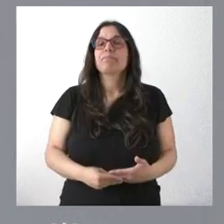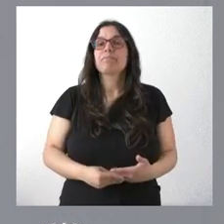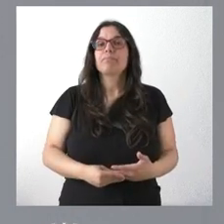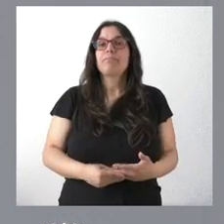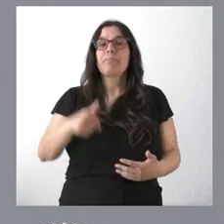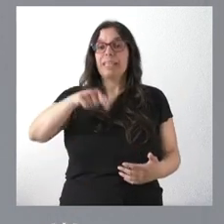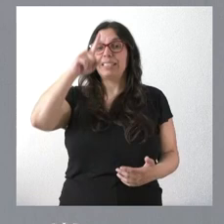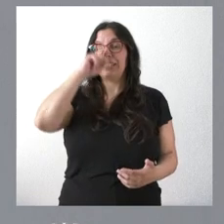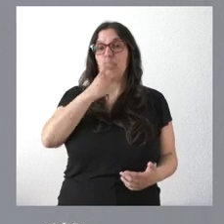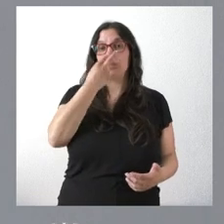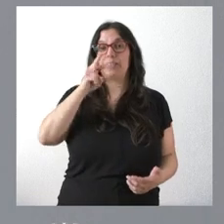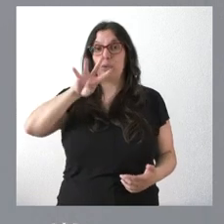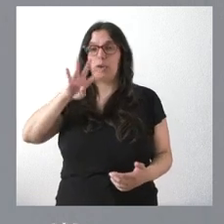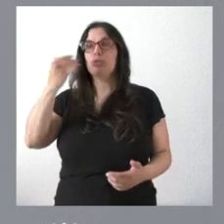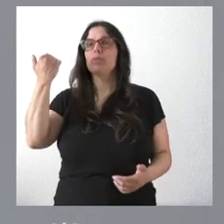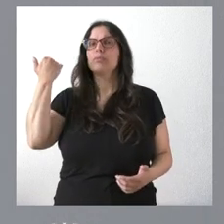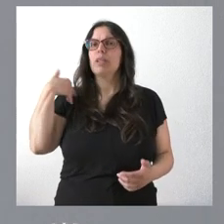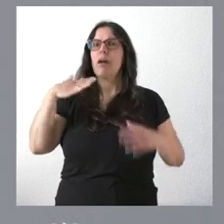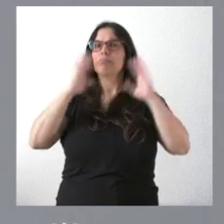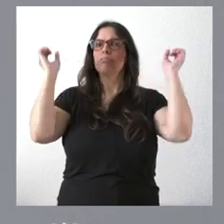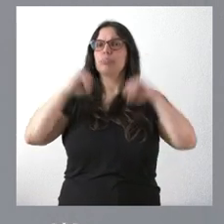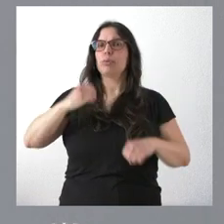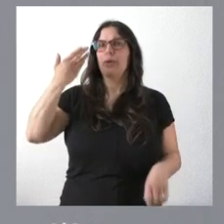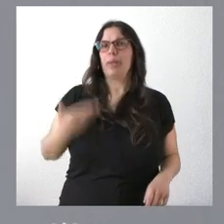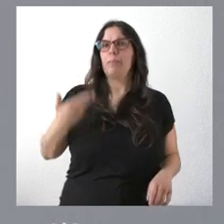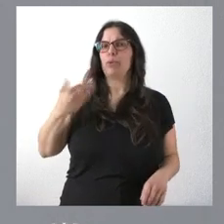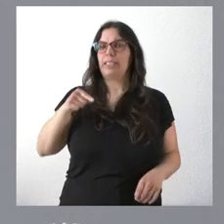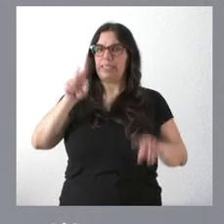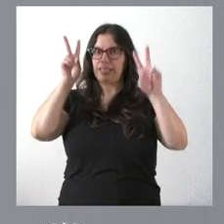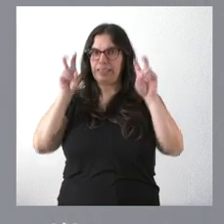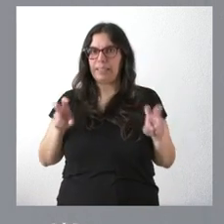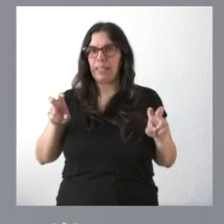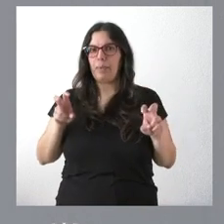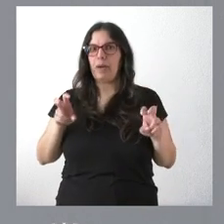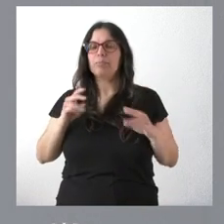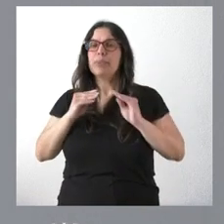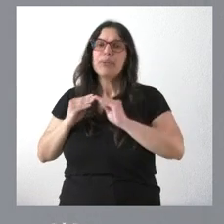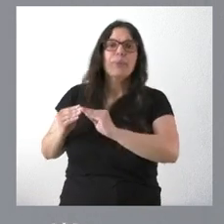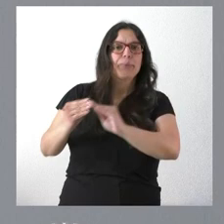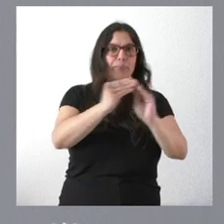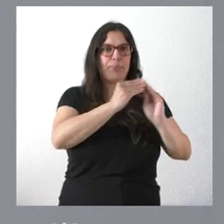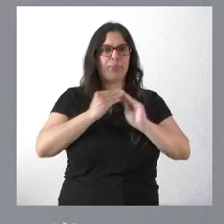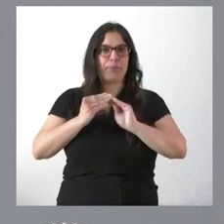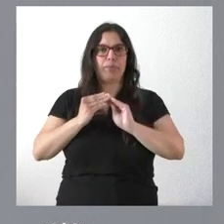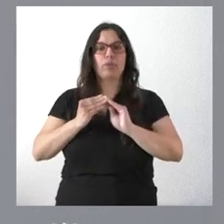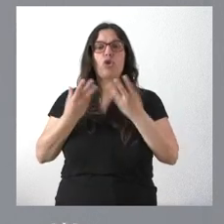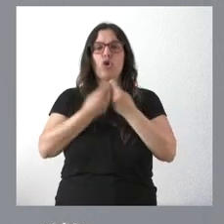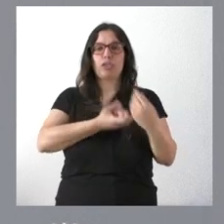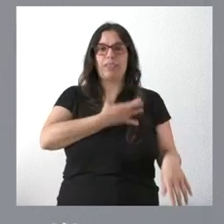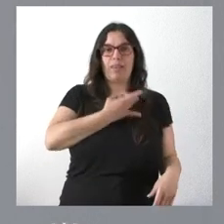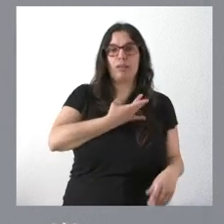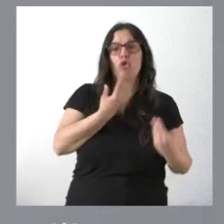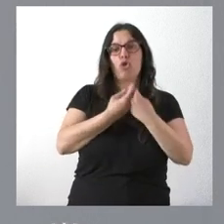año 24 hubo un importante acuerdo en esta materia de unanimidad con los agentes sociales y económicos y también lo va a